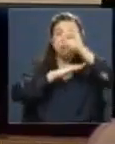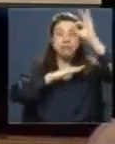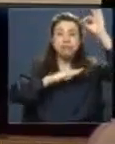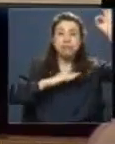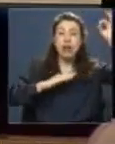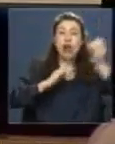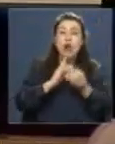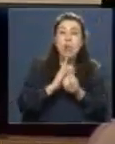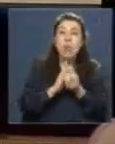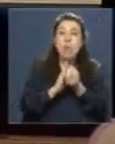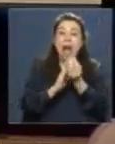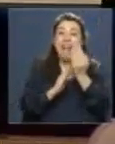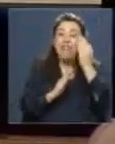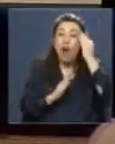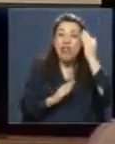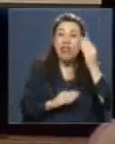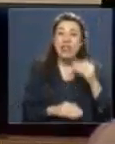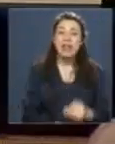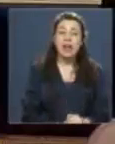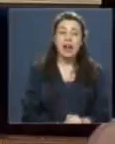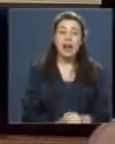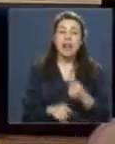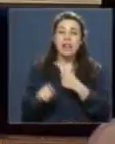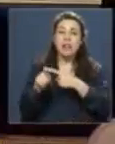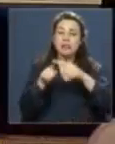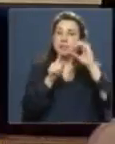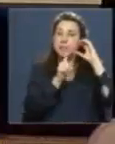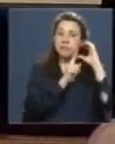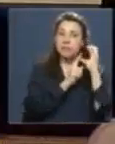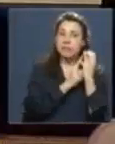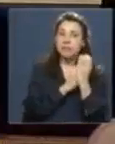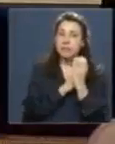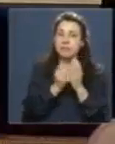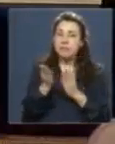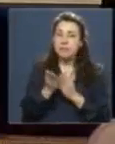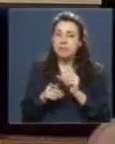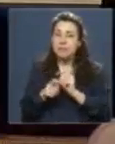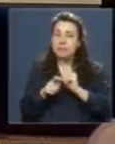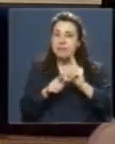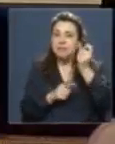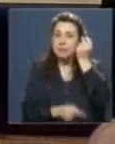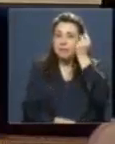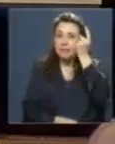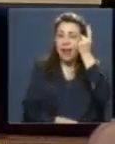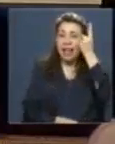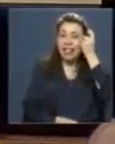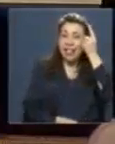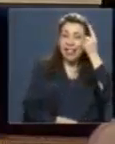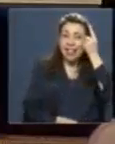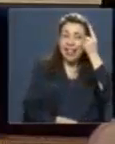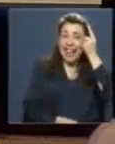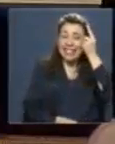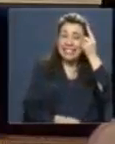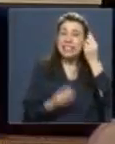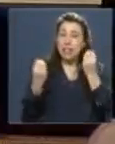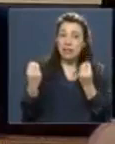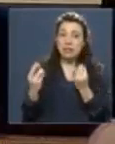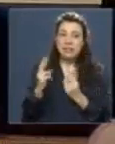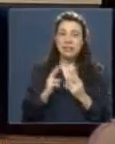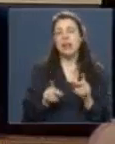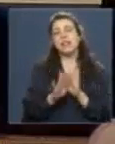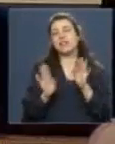día. Las diferentes culturas empezarán a entenderse. Bueno, con